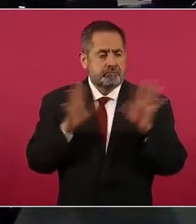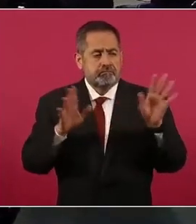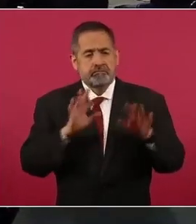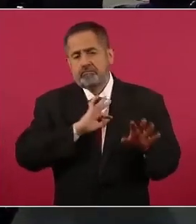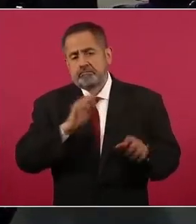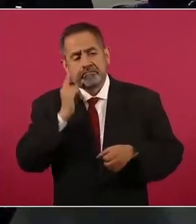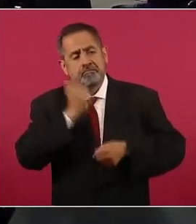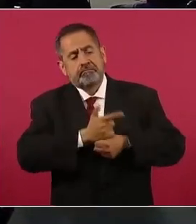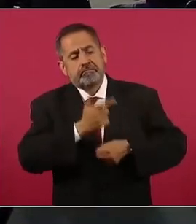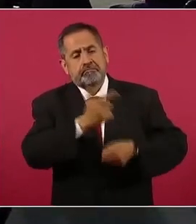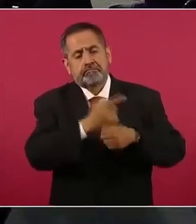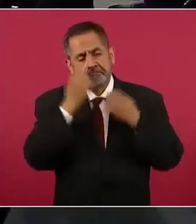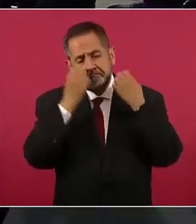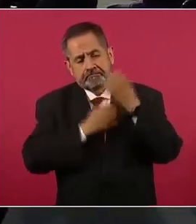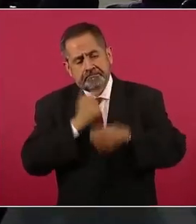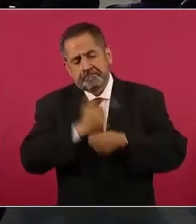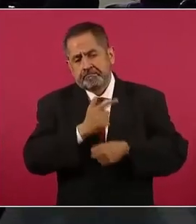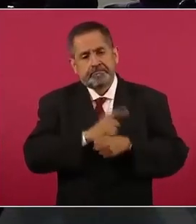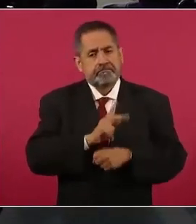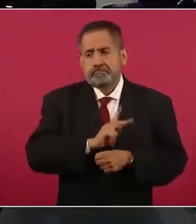todos.